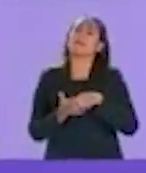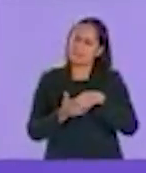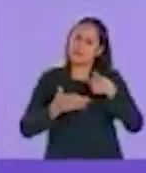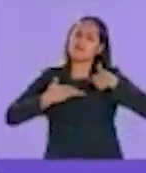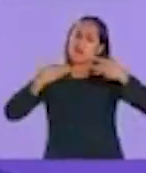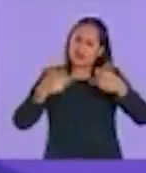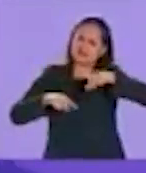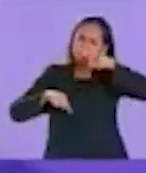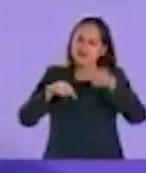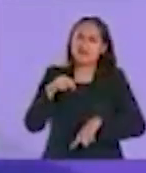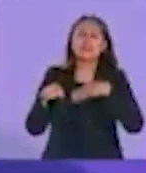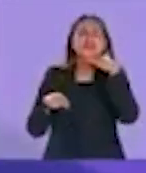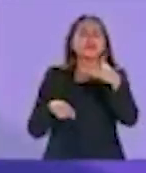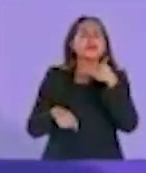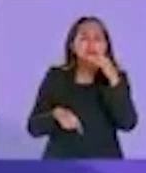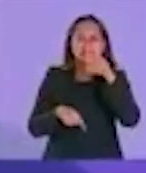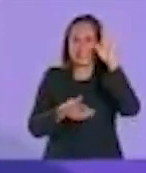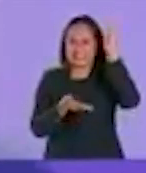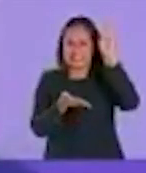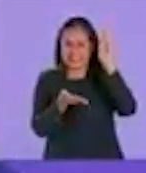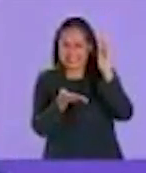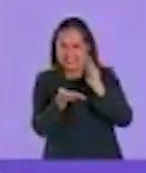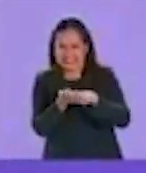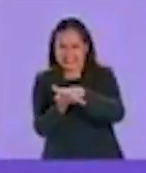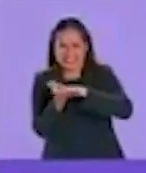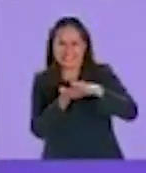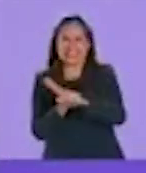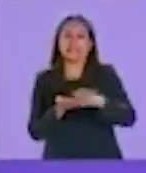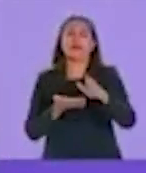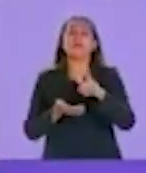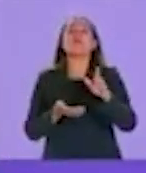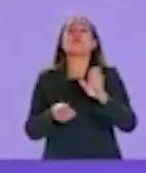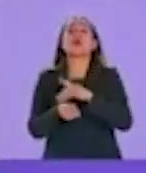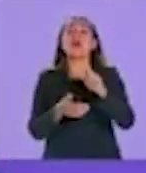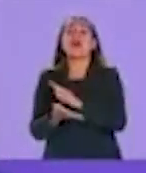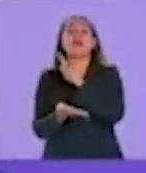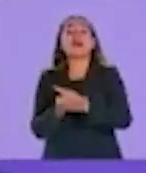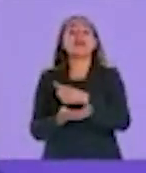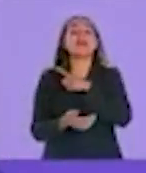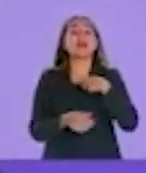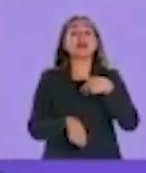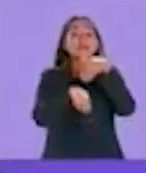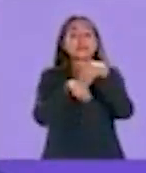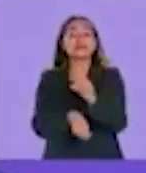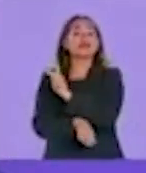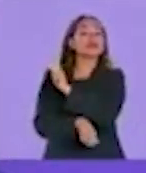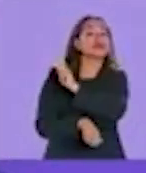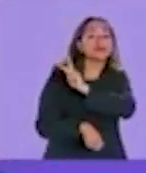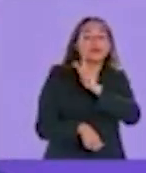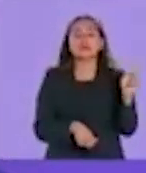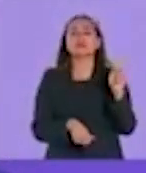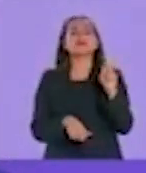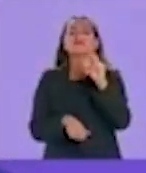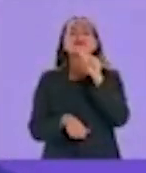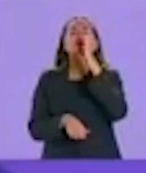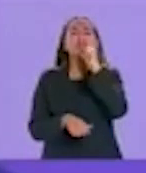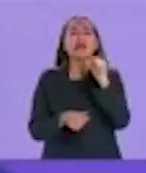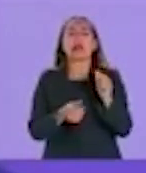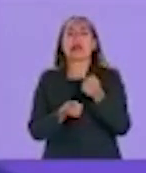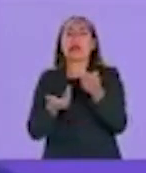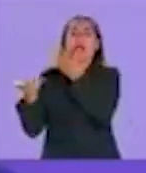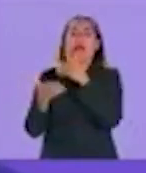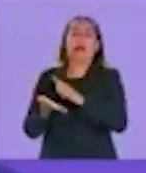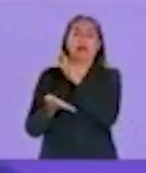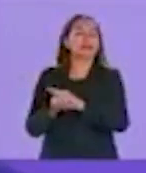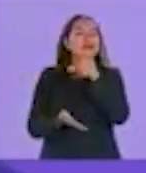y con la impunidad porque al margen de la ley nada y por encima de la ley nadie le